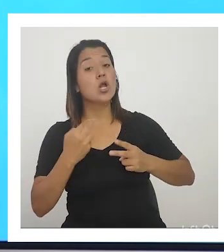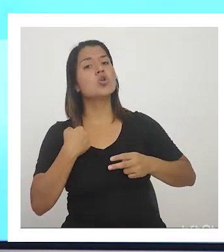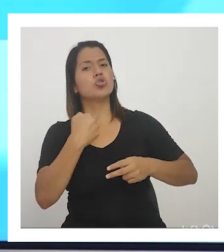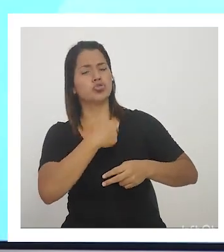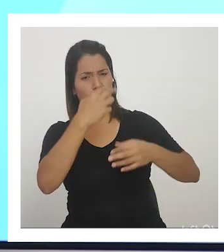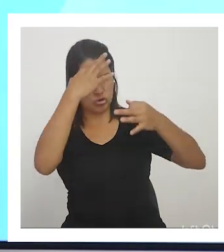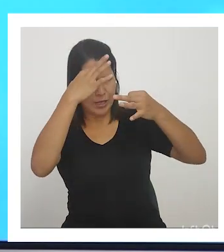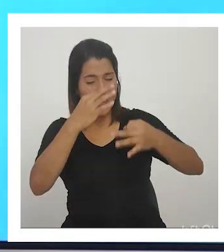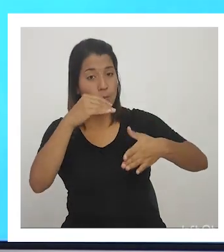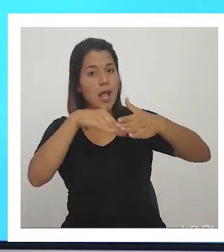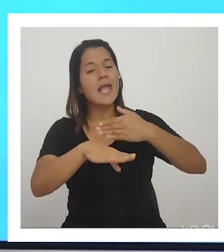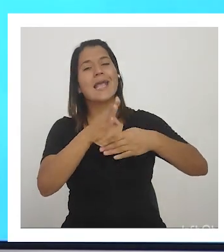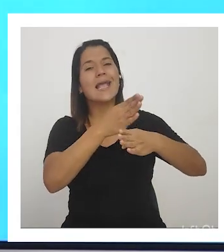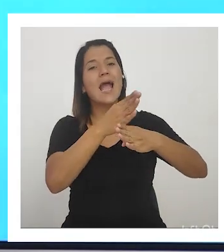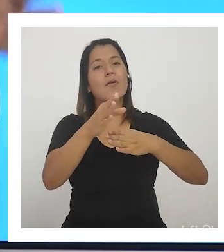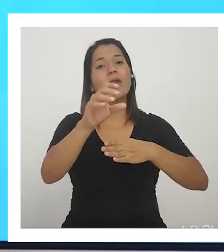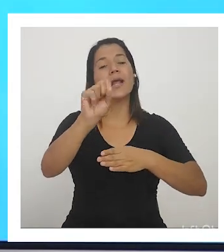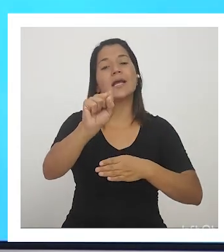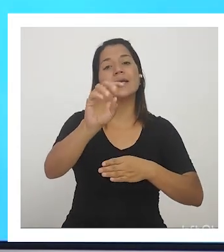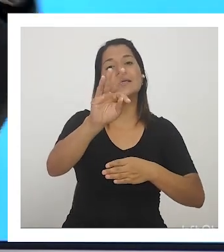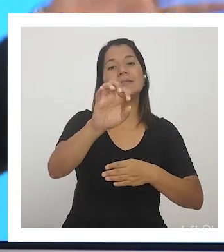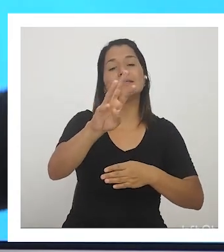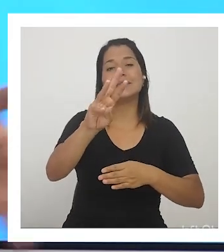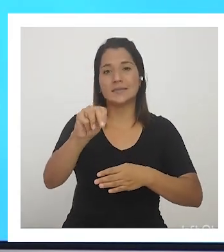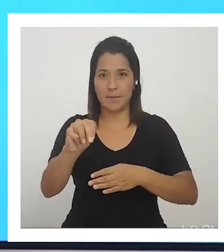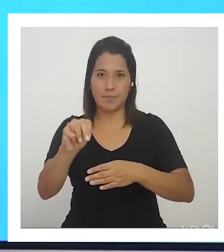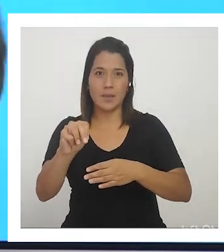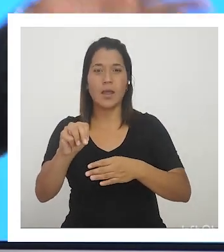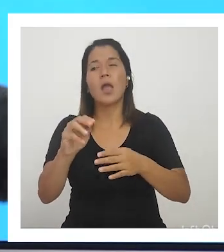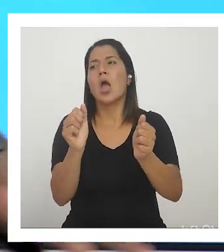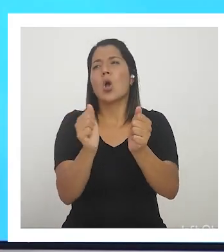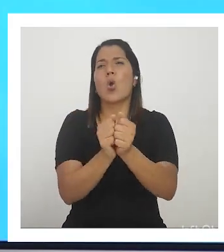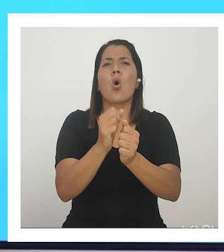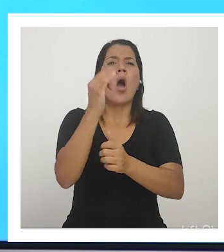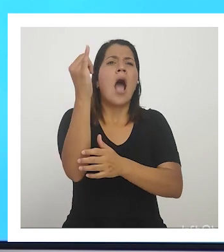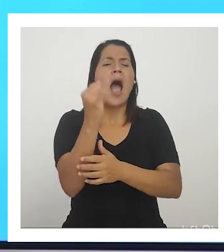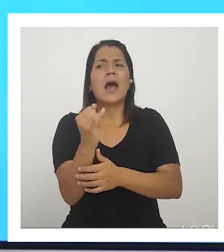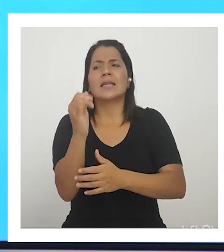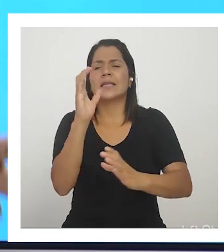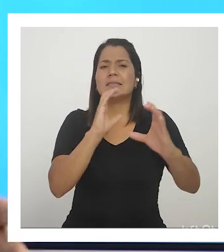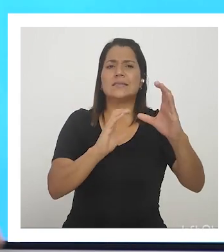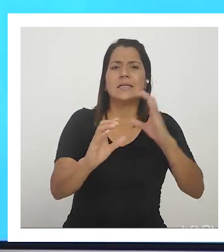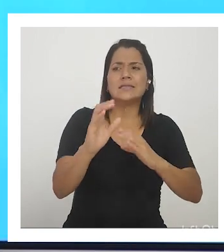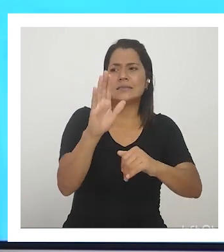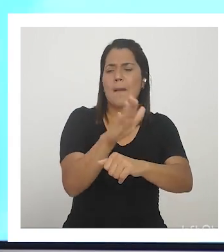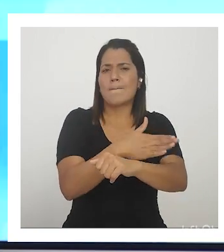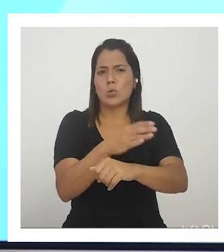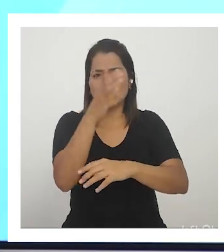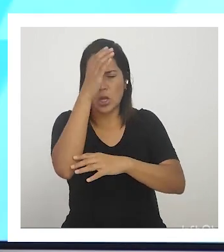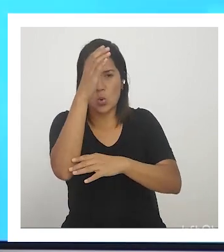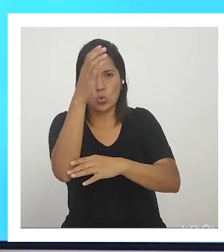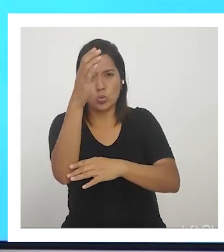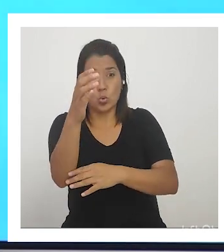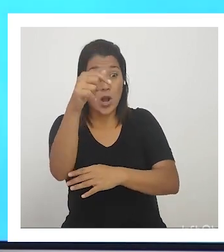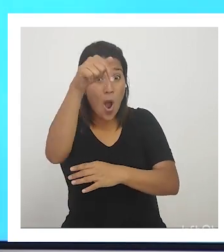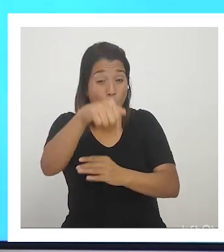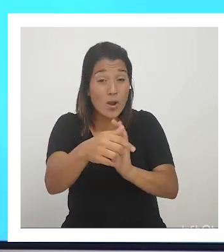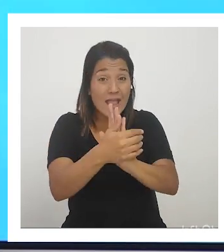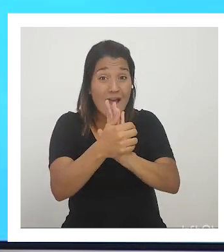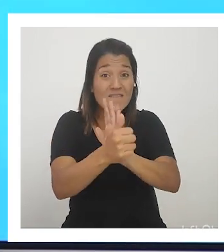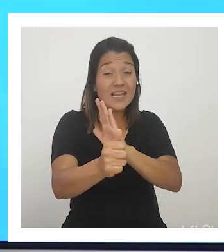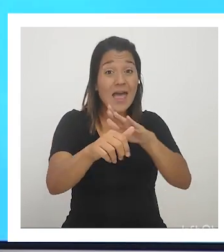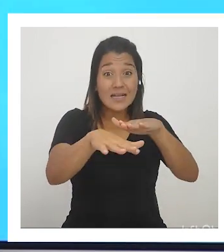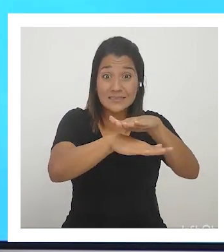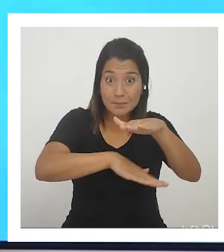STEM, pero con la A del arte, de la ciencia, la música, la cultura. Hoy las habilidades blandas, por ejemplo, que tanto se